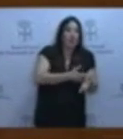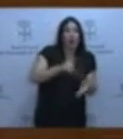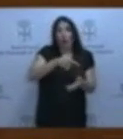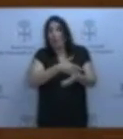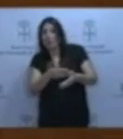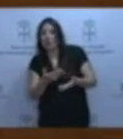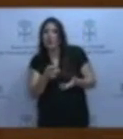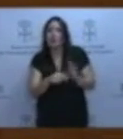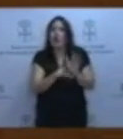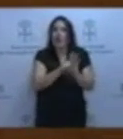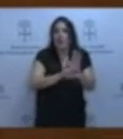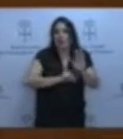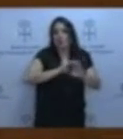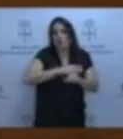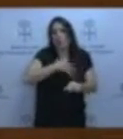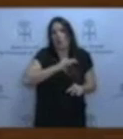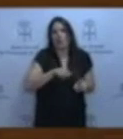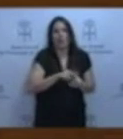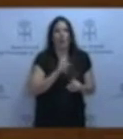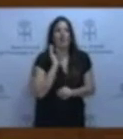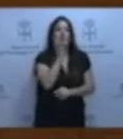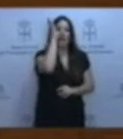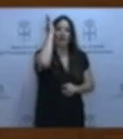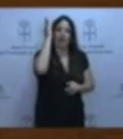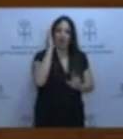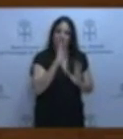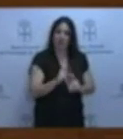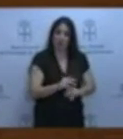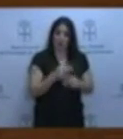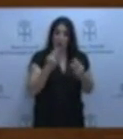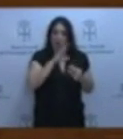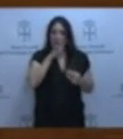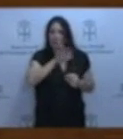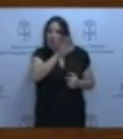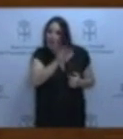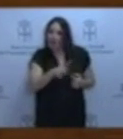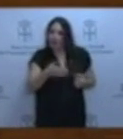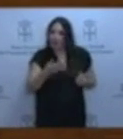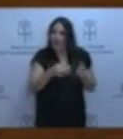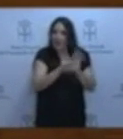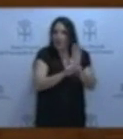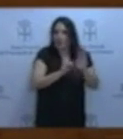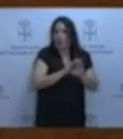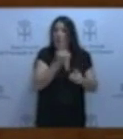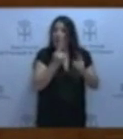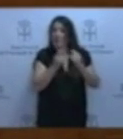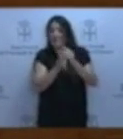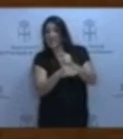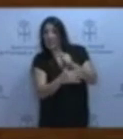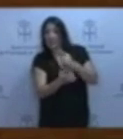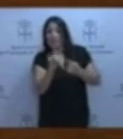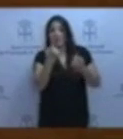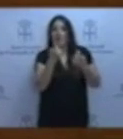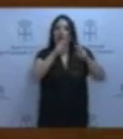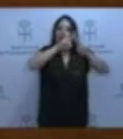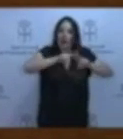legales, saqueaban a la administración pública bajo la apariencia de legalidad. A veces se llega tarde y se requieren auditorías,